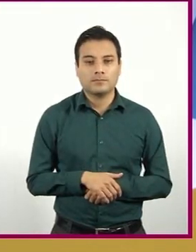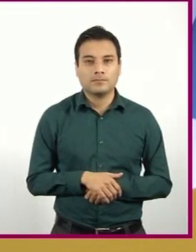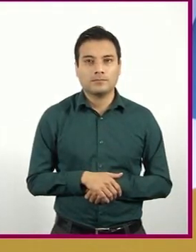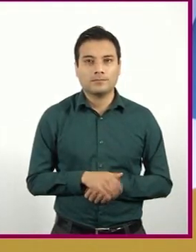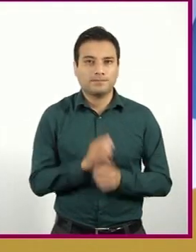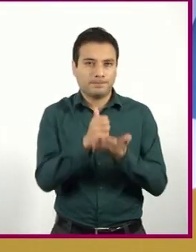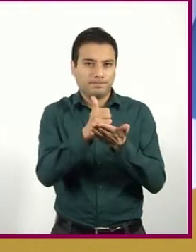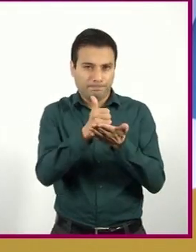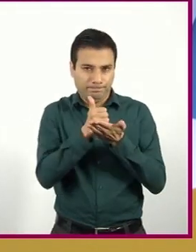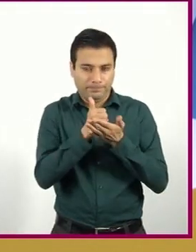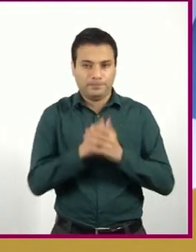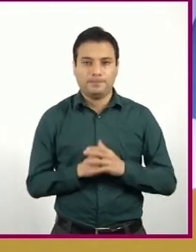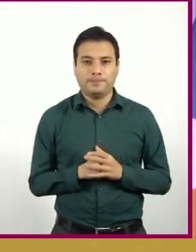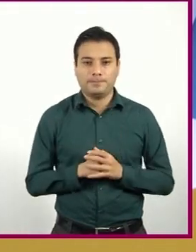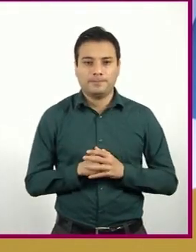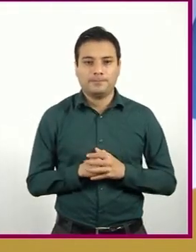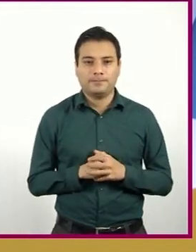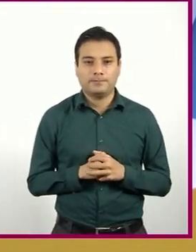Ayúdenme.